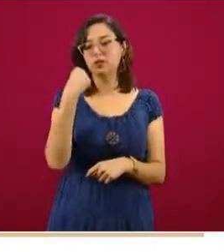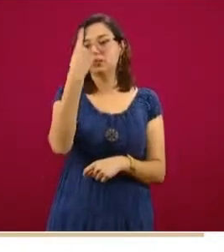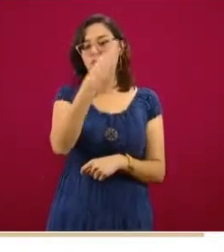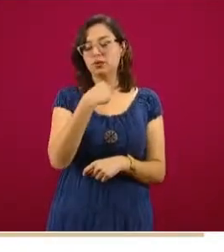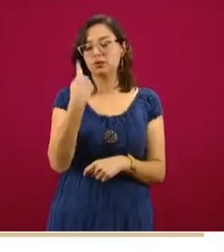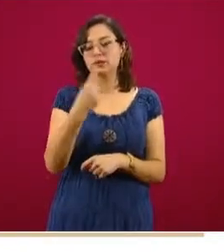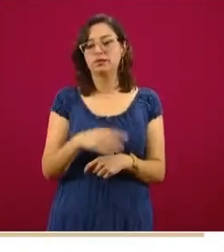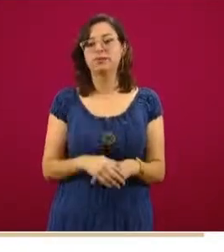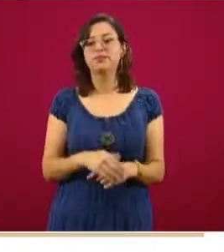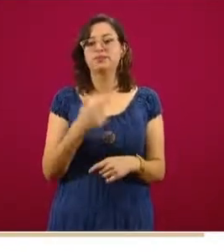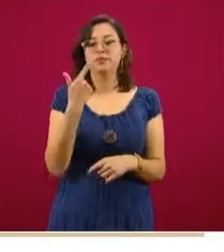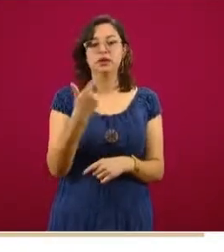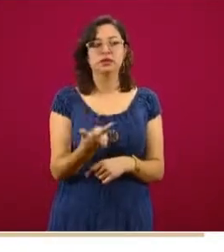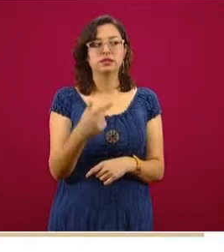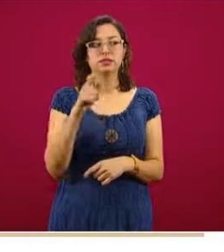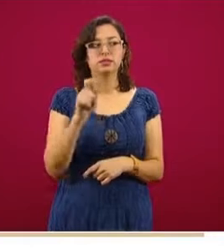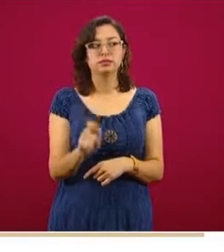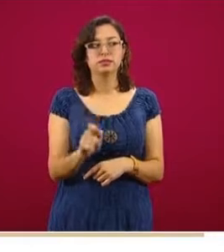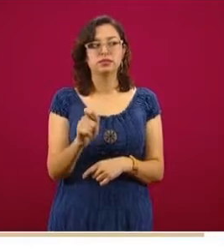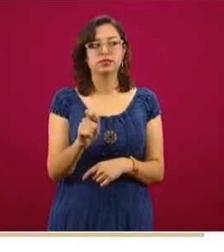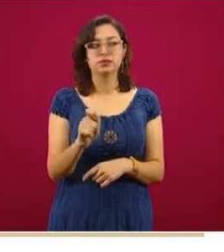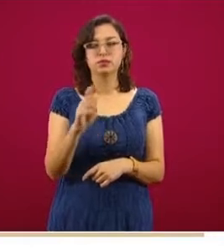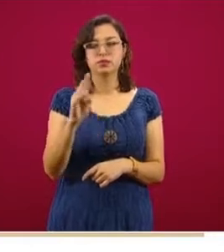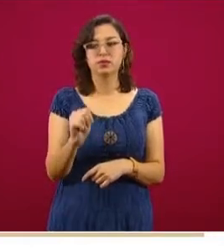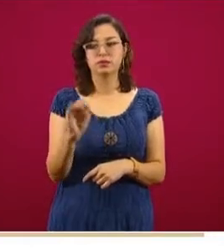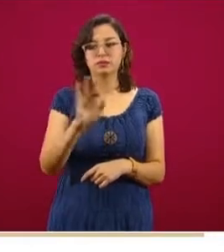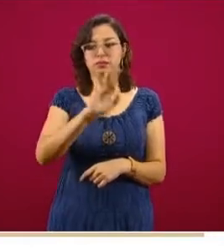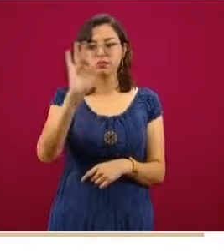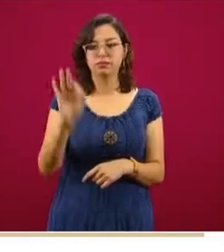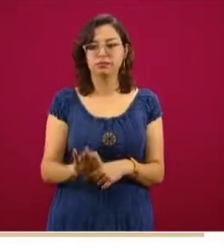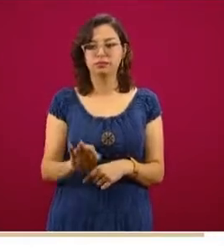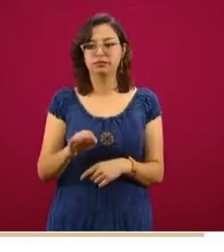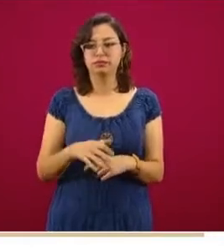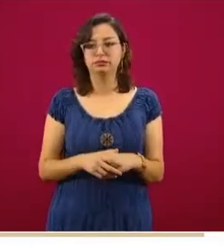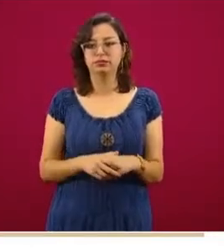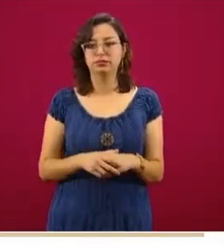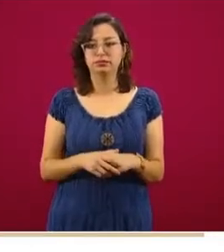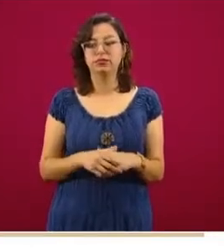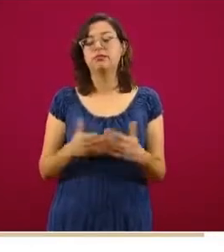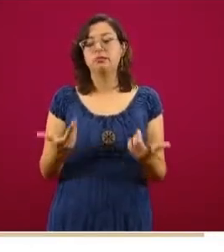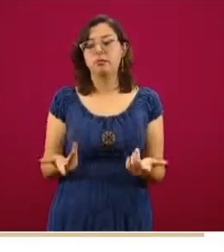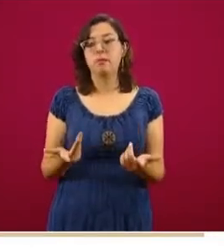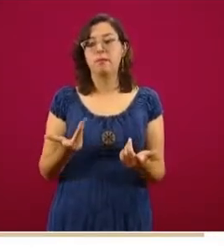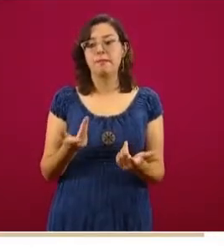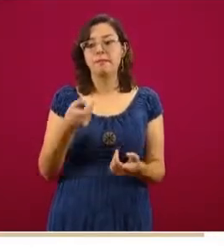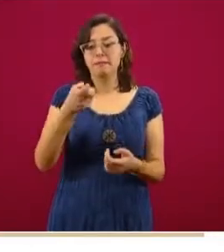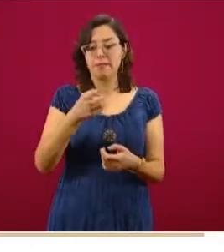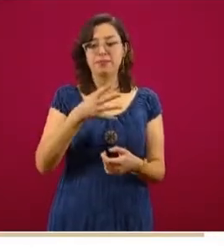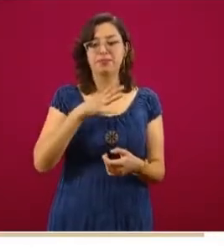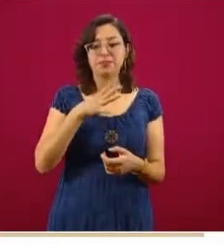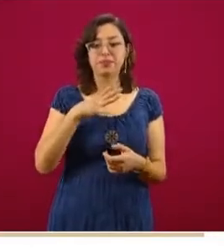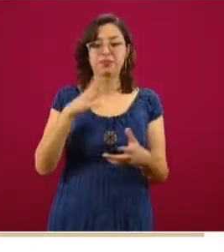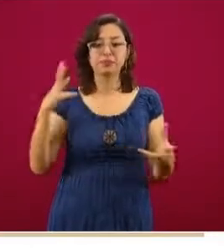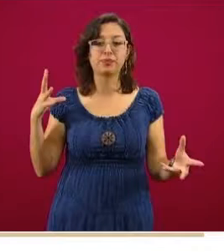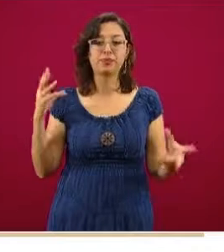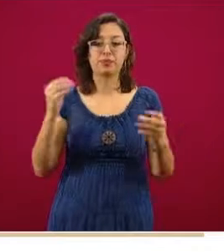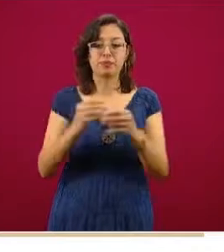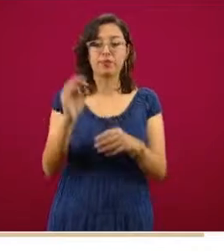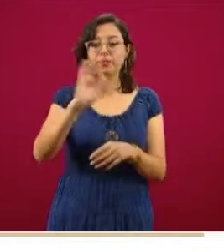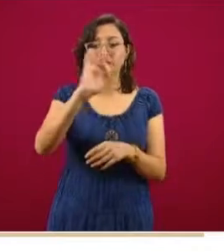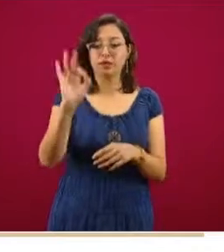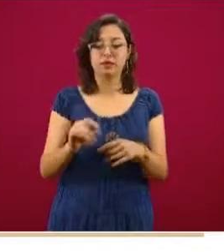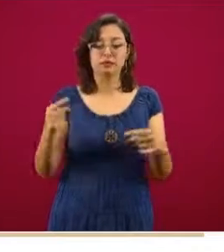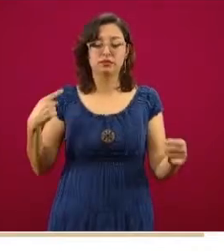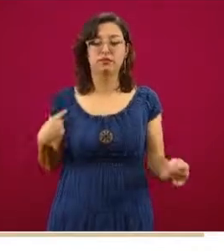representando un incremento del 7.9%, ¿no? Más o menos hemos tenido esos altos, esos incrementos porcentuales en la